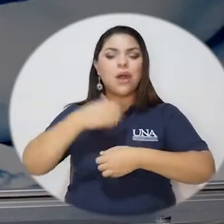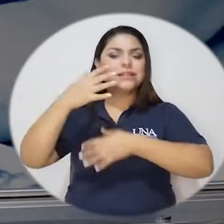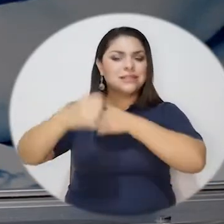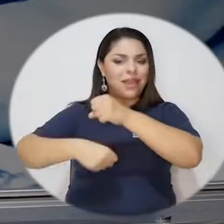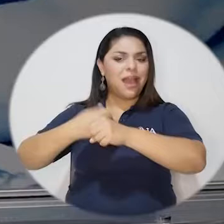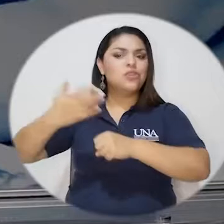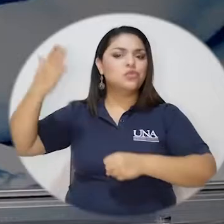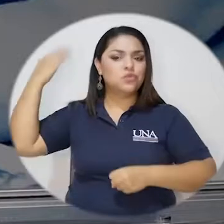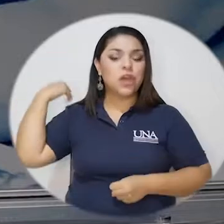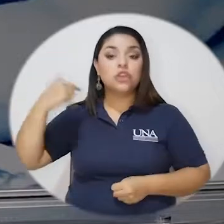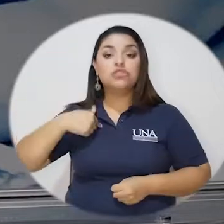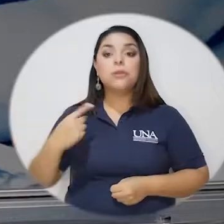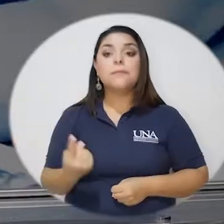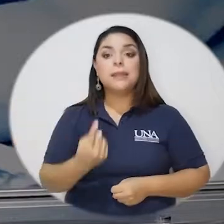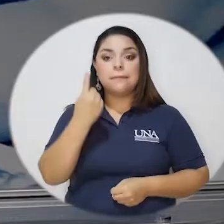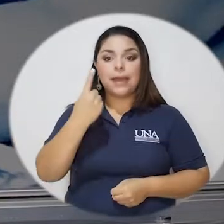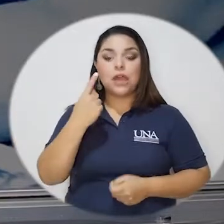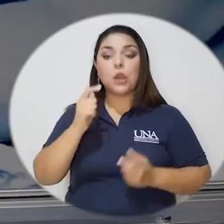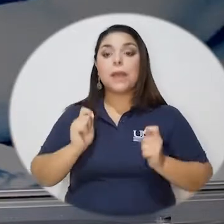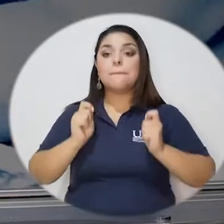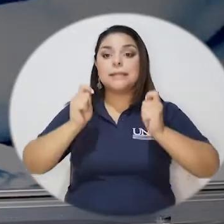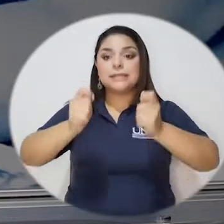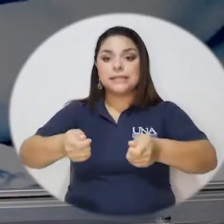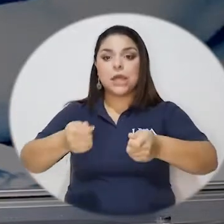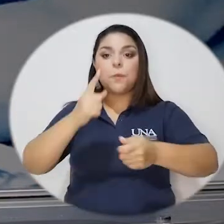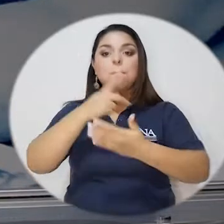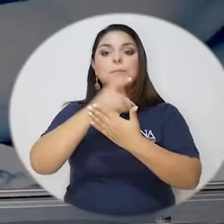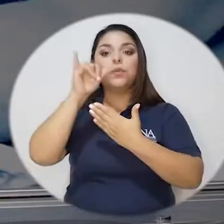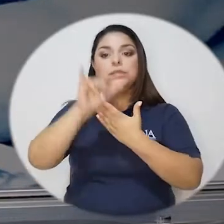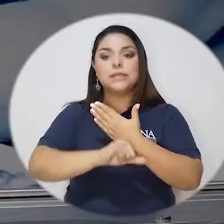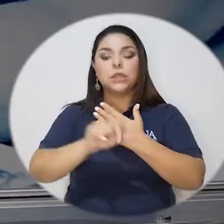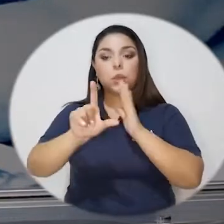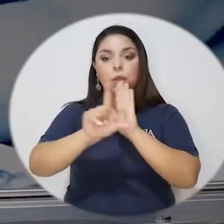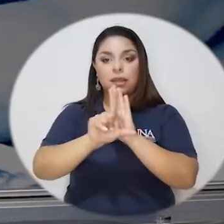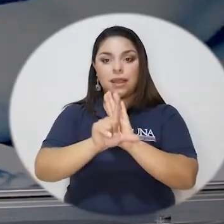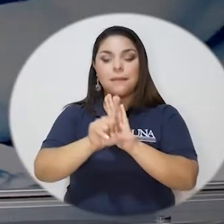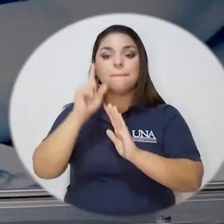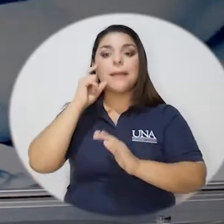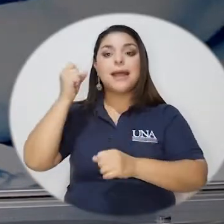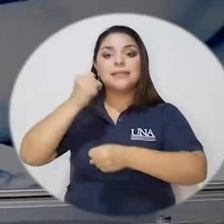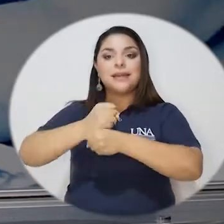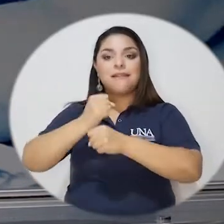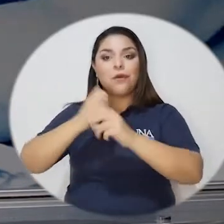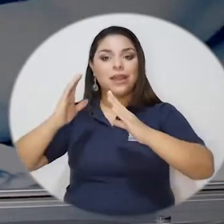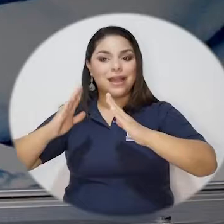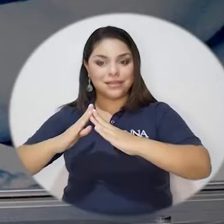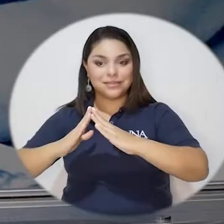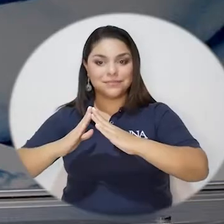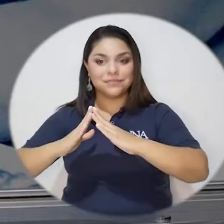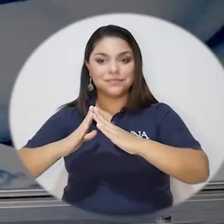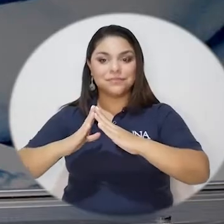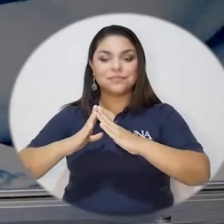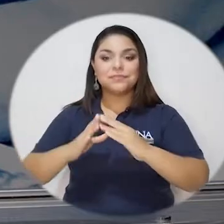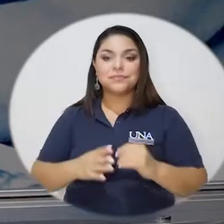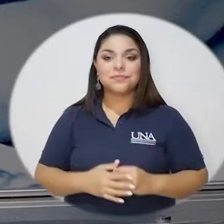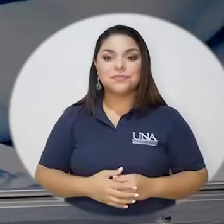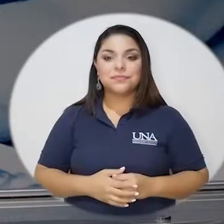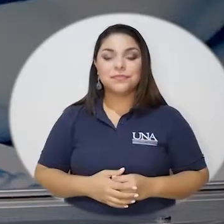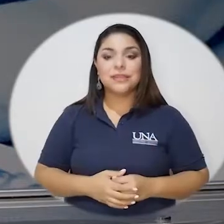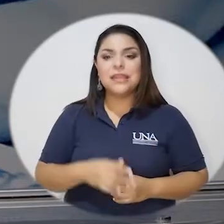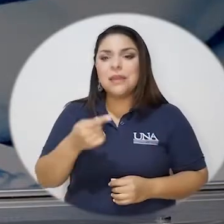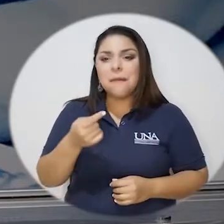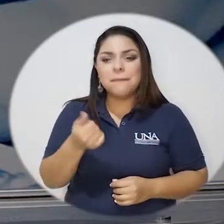ya, fui el primero que presenté un proyecto de ley para el teletrabajo